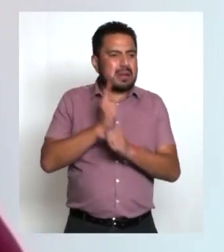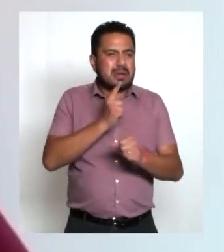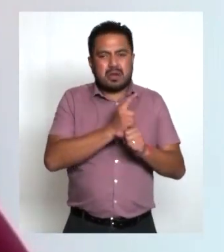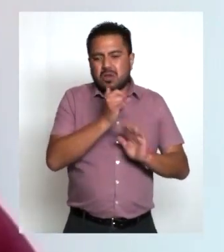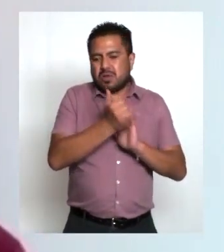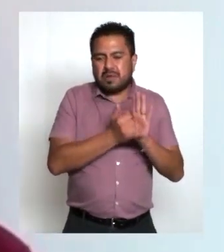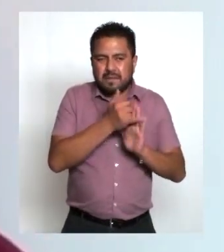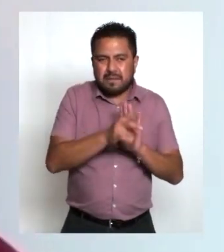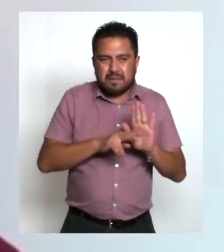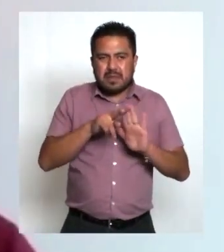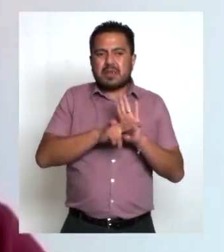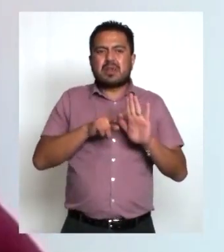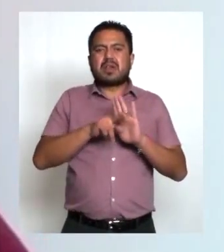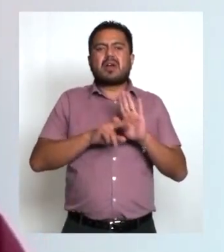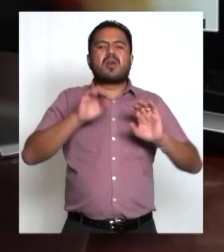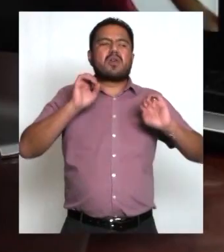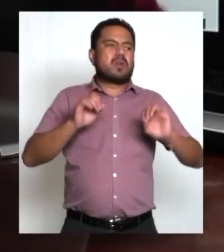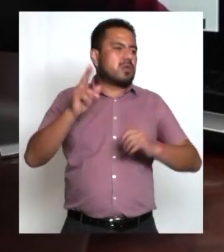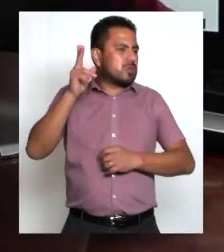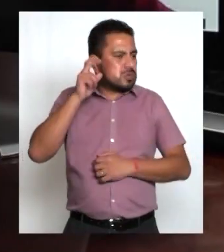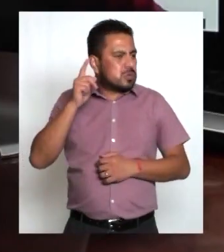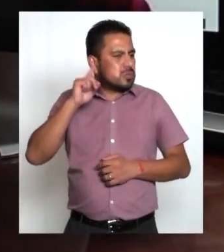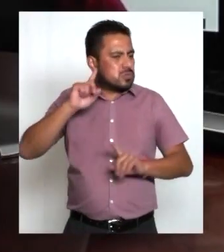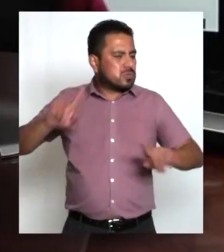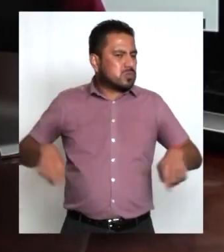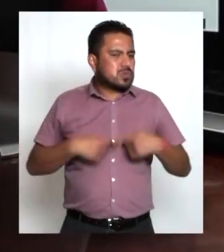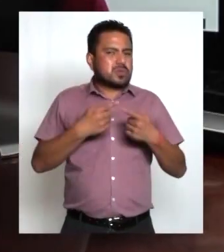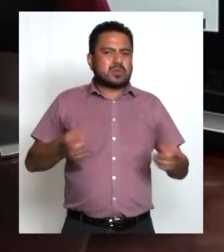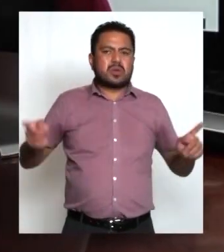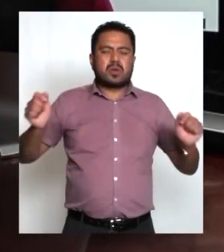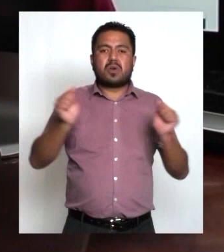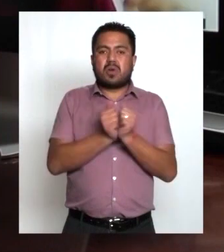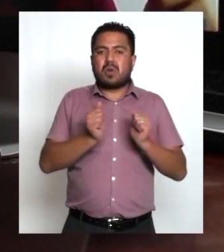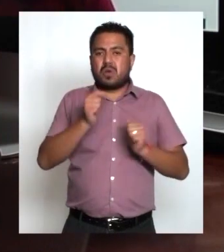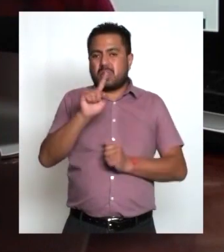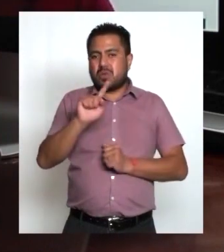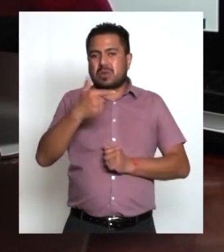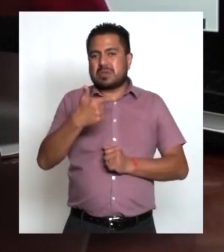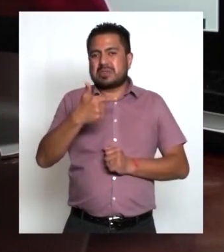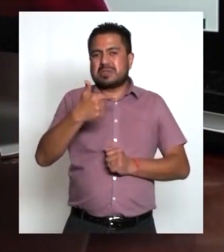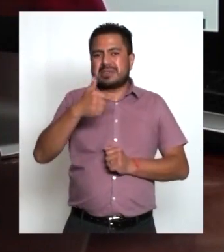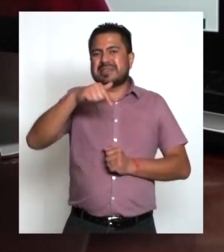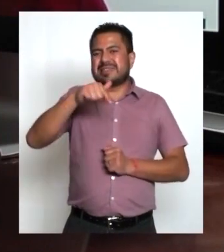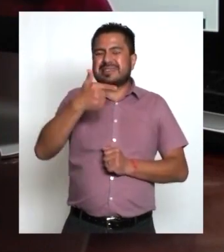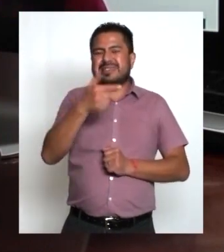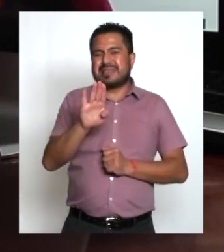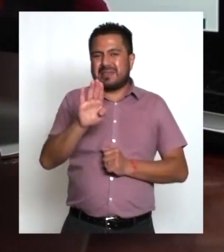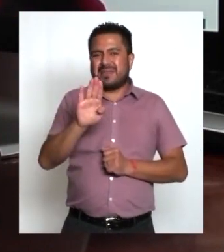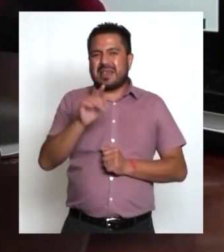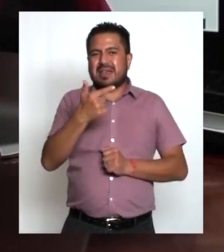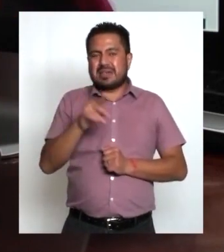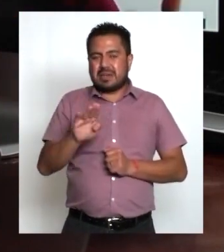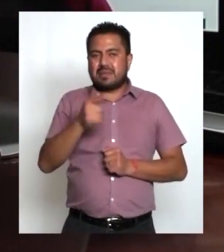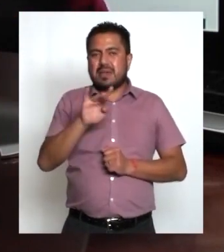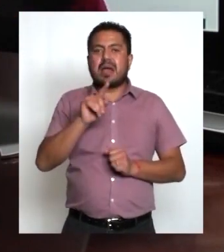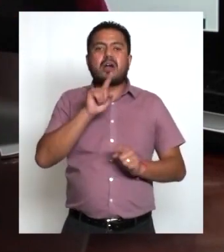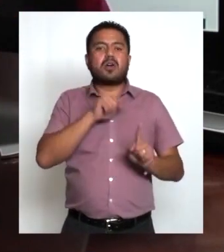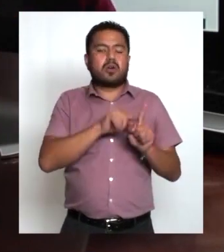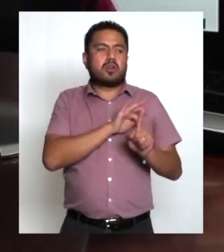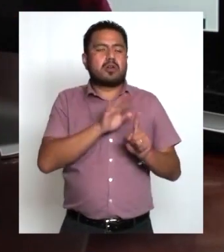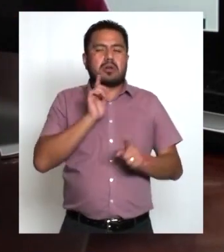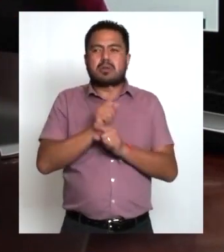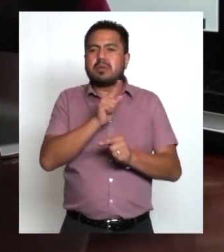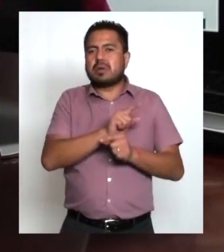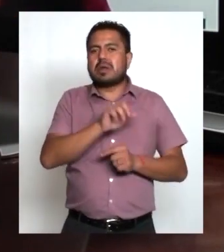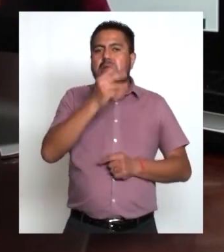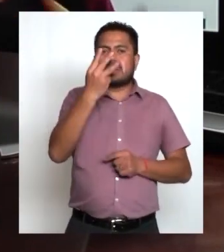más, es ver videos de YouTube o escuchar música. En el caso con 1 gigabyte que tenga de datos en mi plan, yo voy a poder